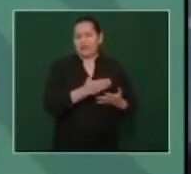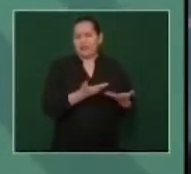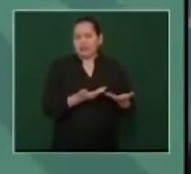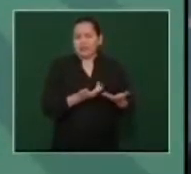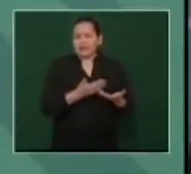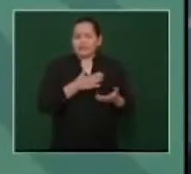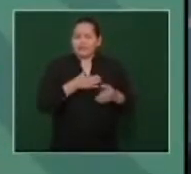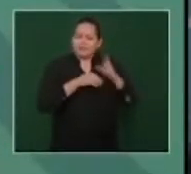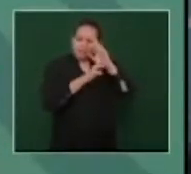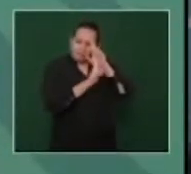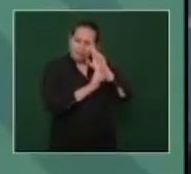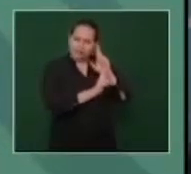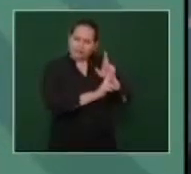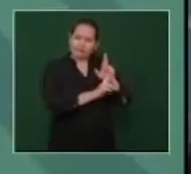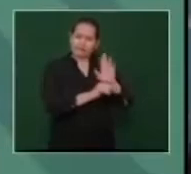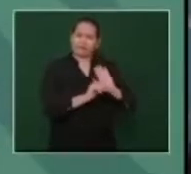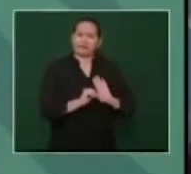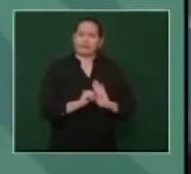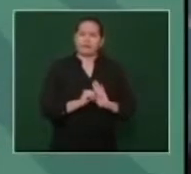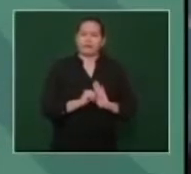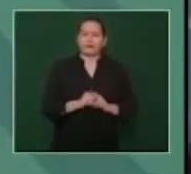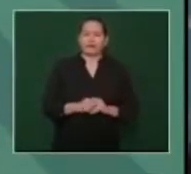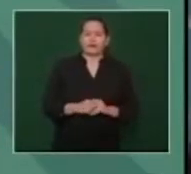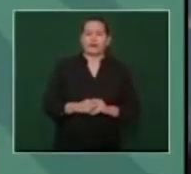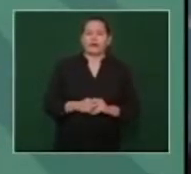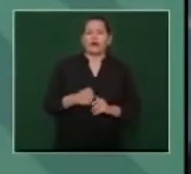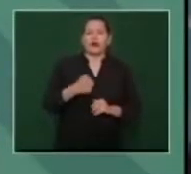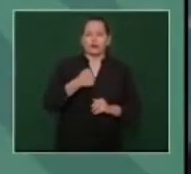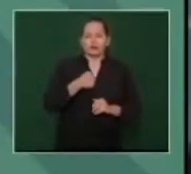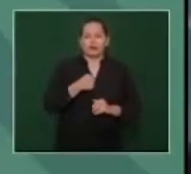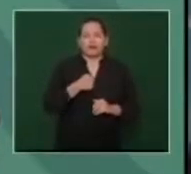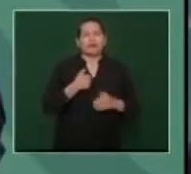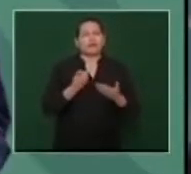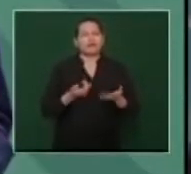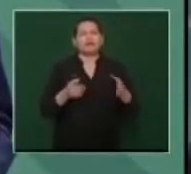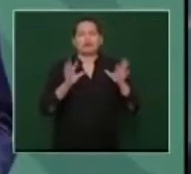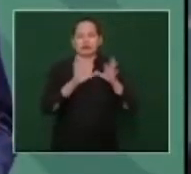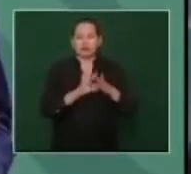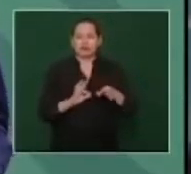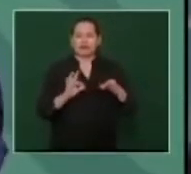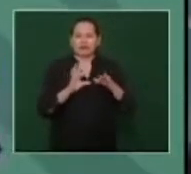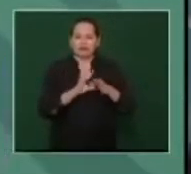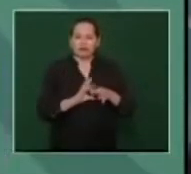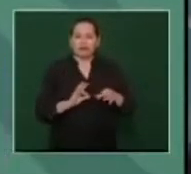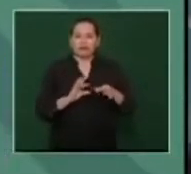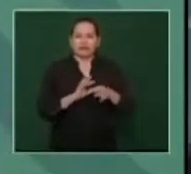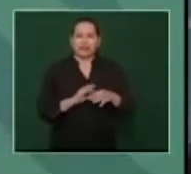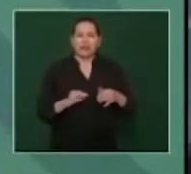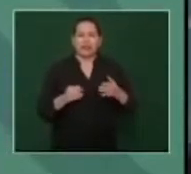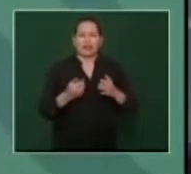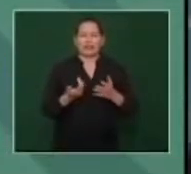que ya no somos patio trasero de los Estados Unidos, como lo hacía Peña Nieto y más.